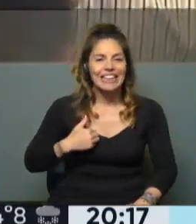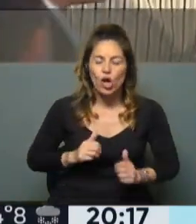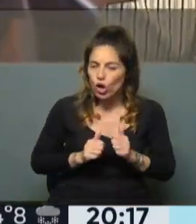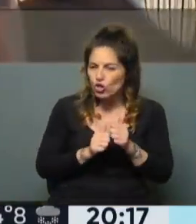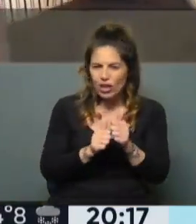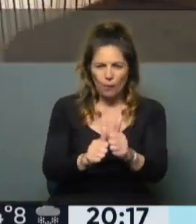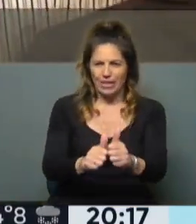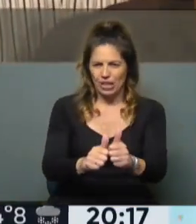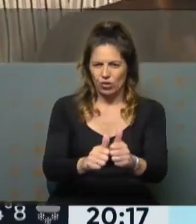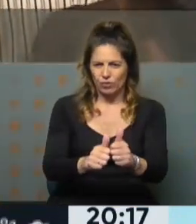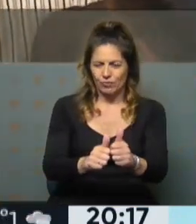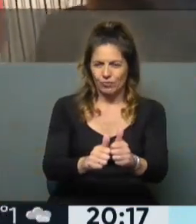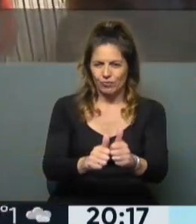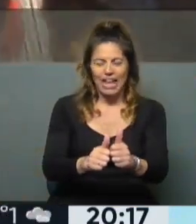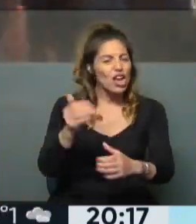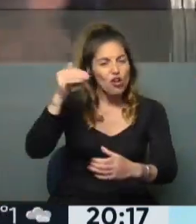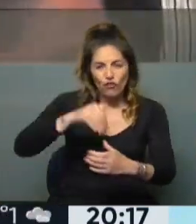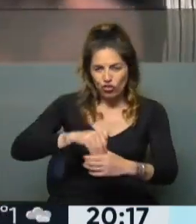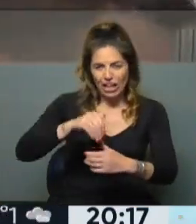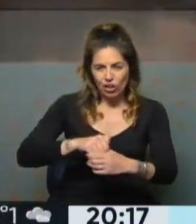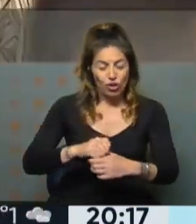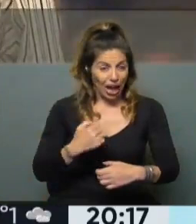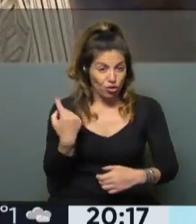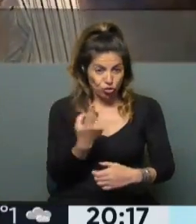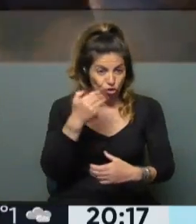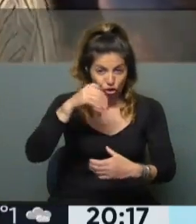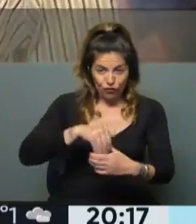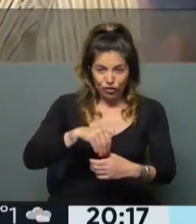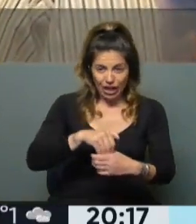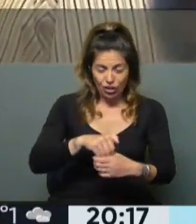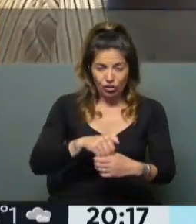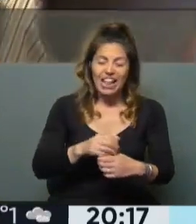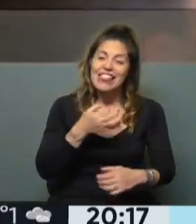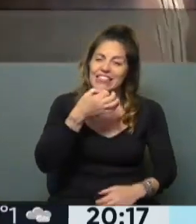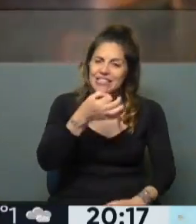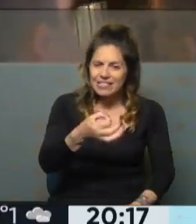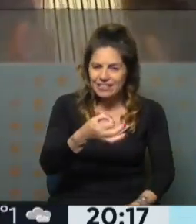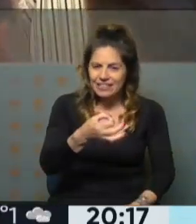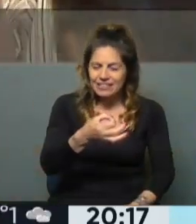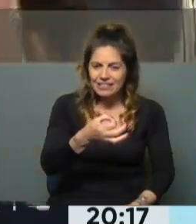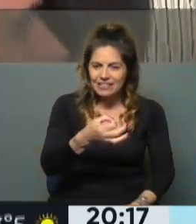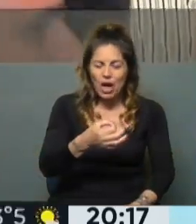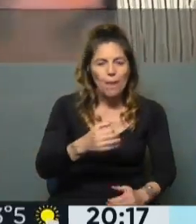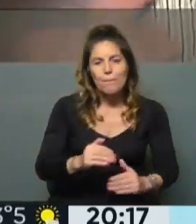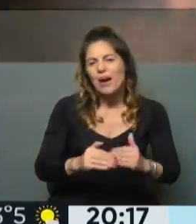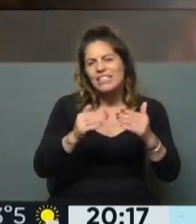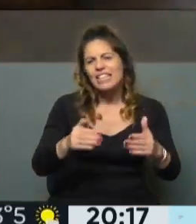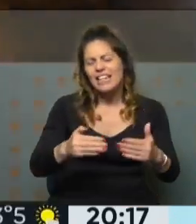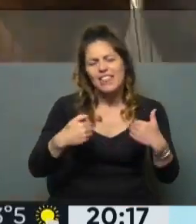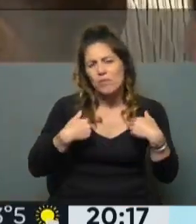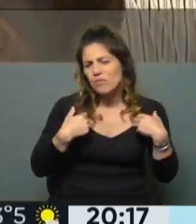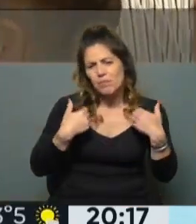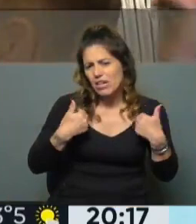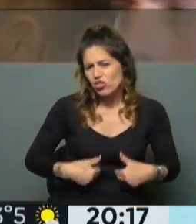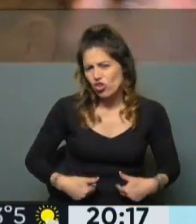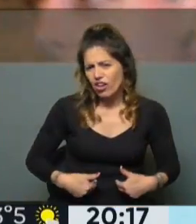acompañaron y que nos votaron decirles que más allá de mi